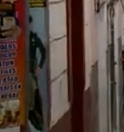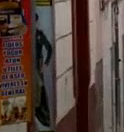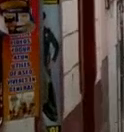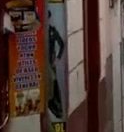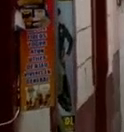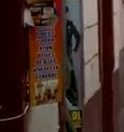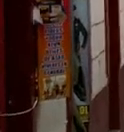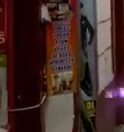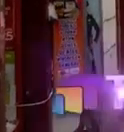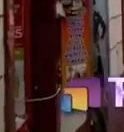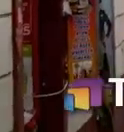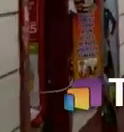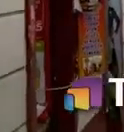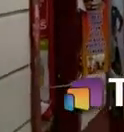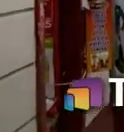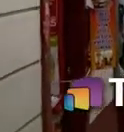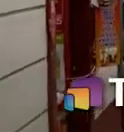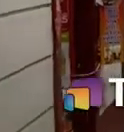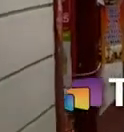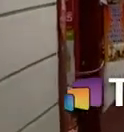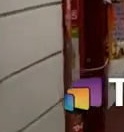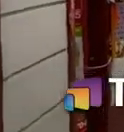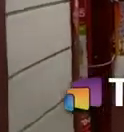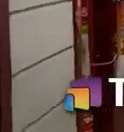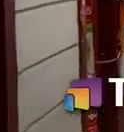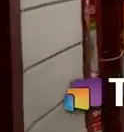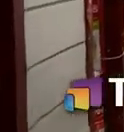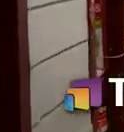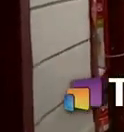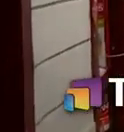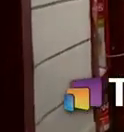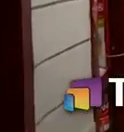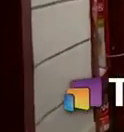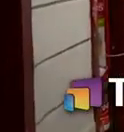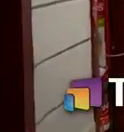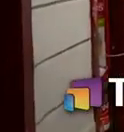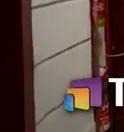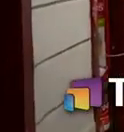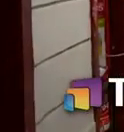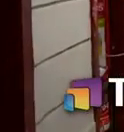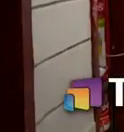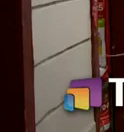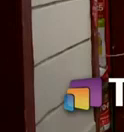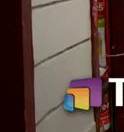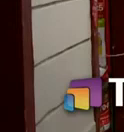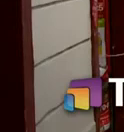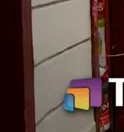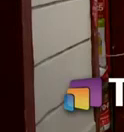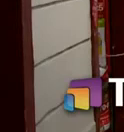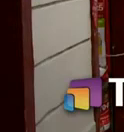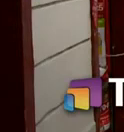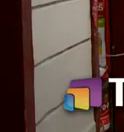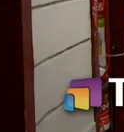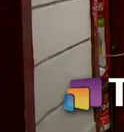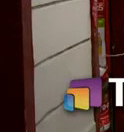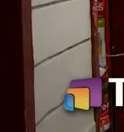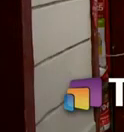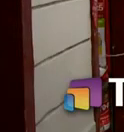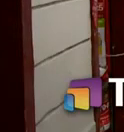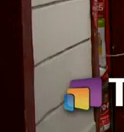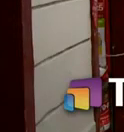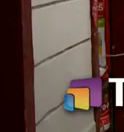canciones, que tanto. Calle Maldonado, al fondo cúpulas y campanario de la Iglesia Santo Domingo.